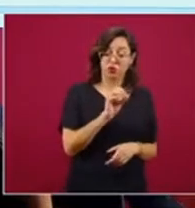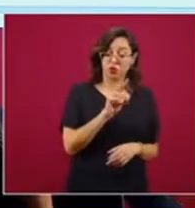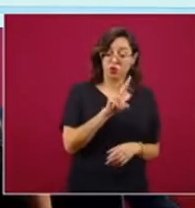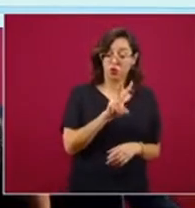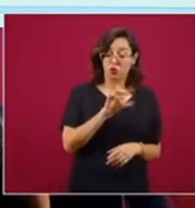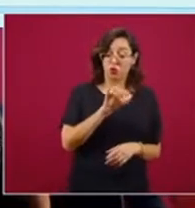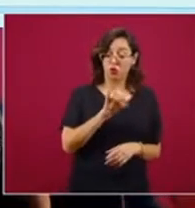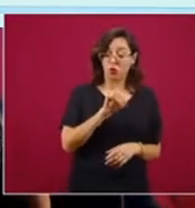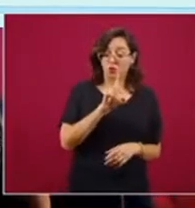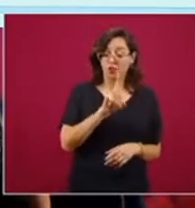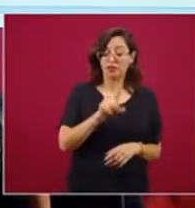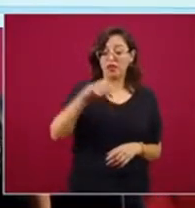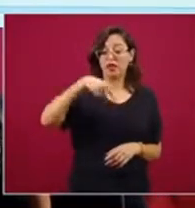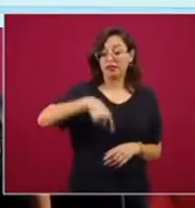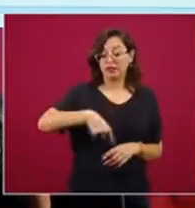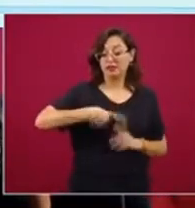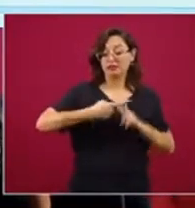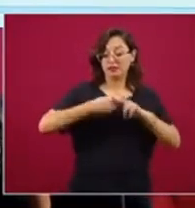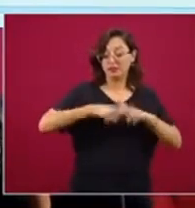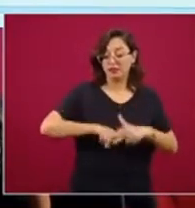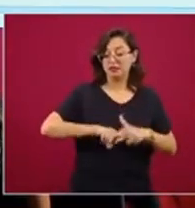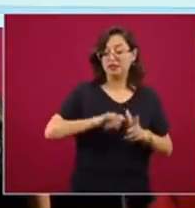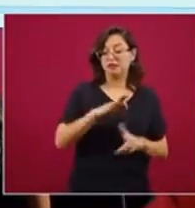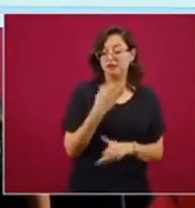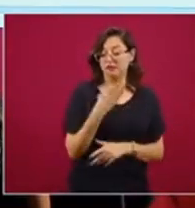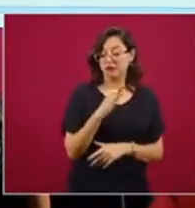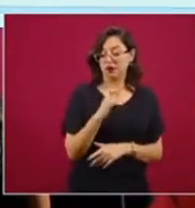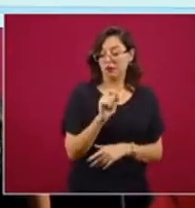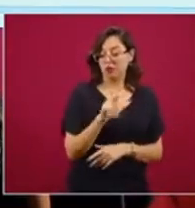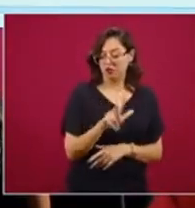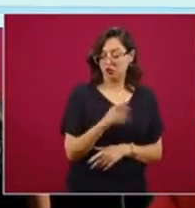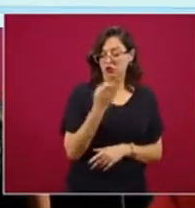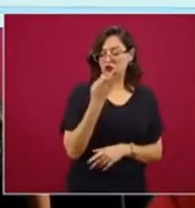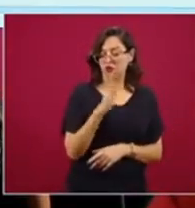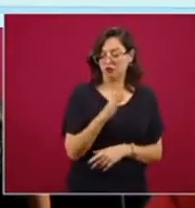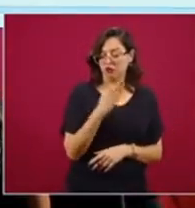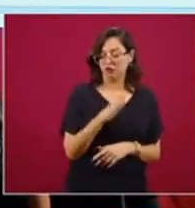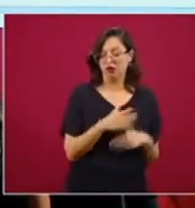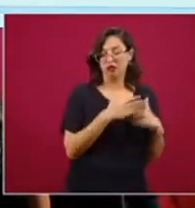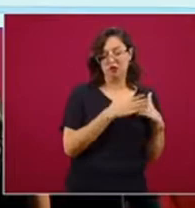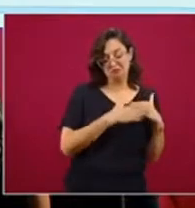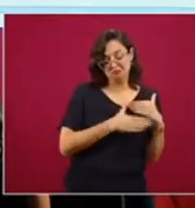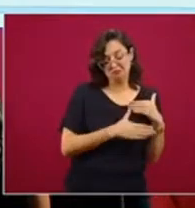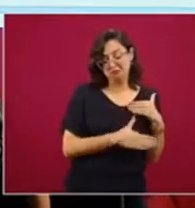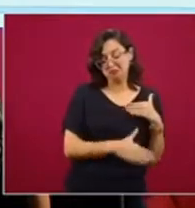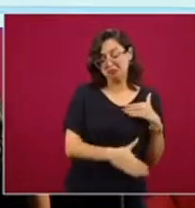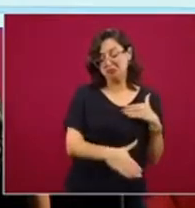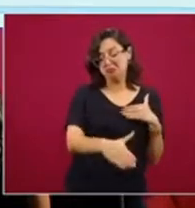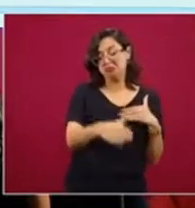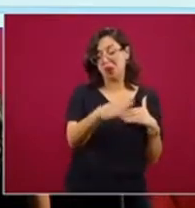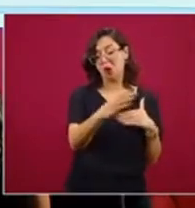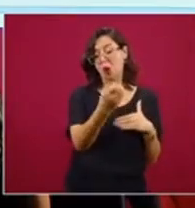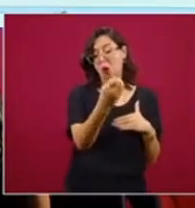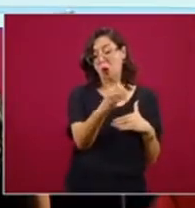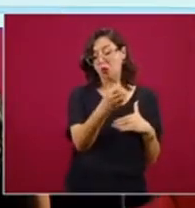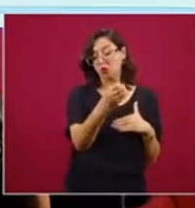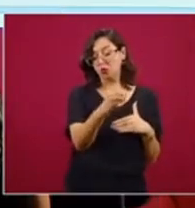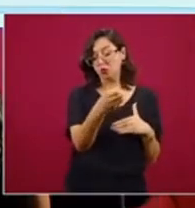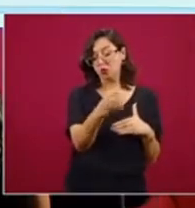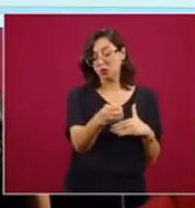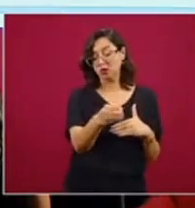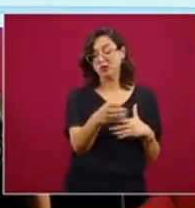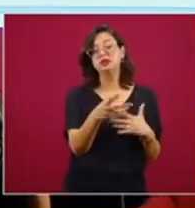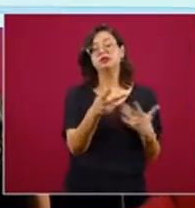esta epidemia que empezó en México en febrero, el 28 de febrero, y que hemos estimado que podría durar hasta octubre, por